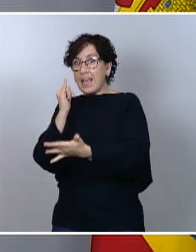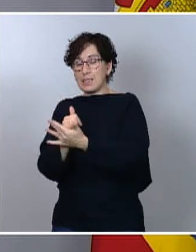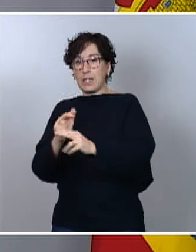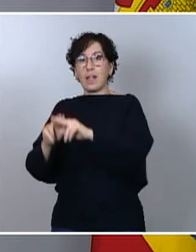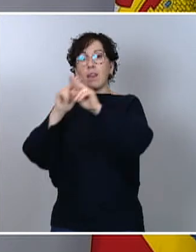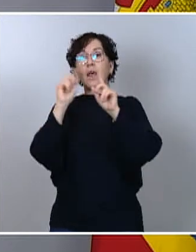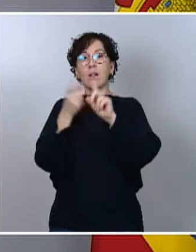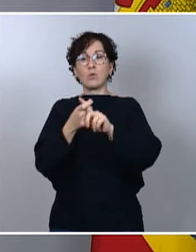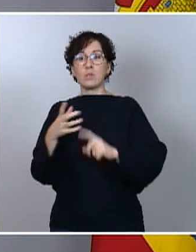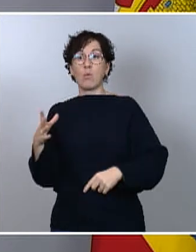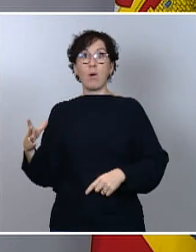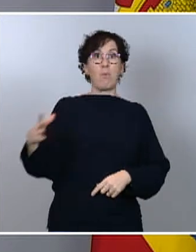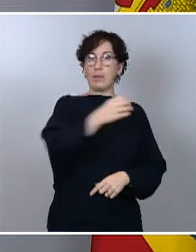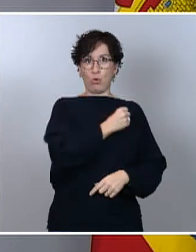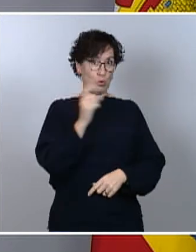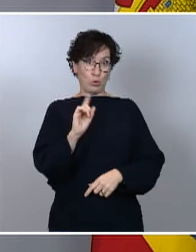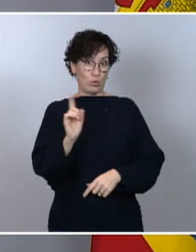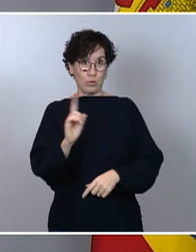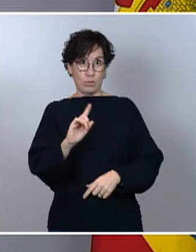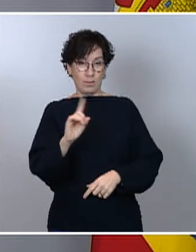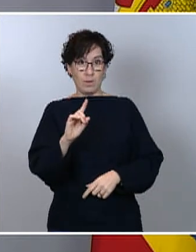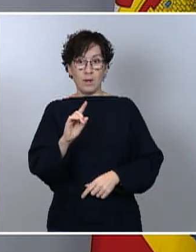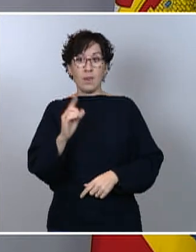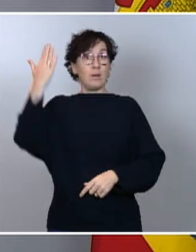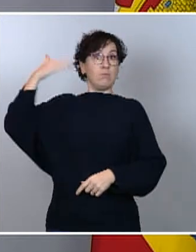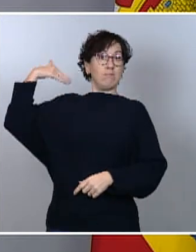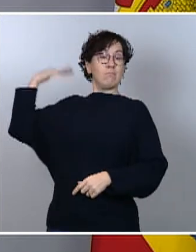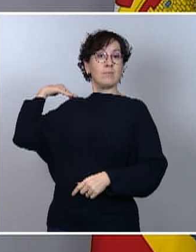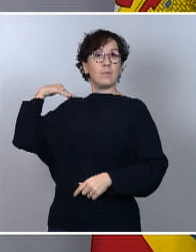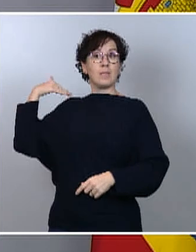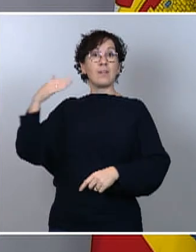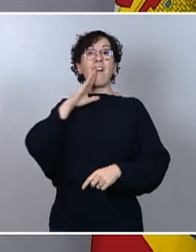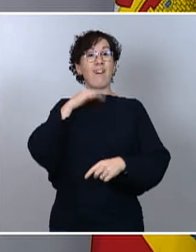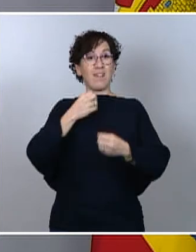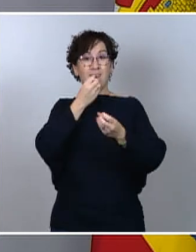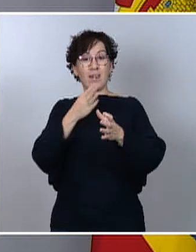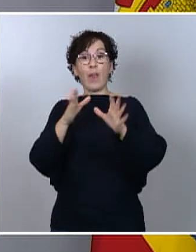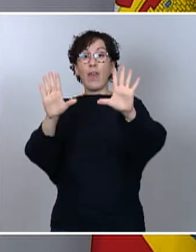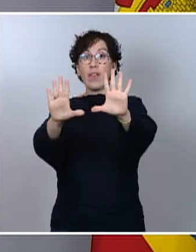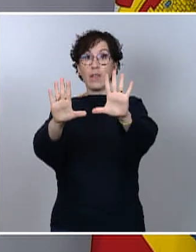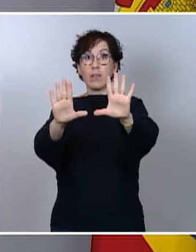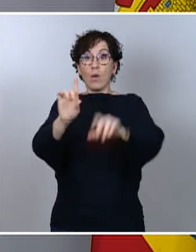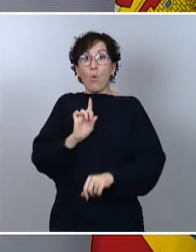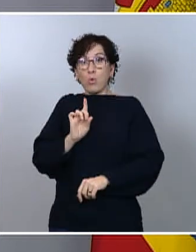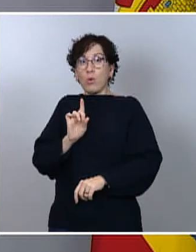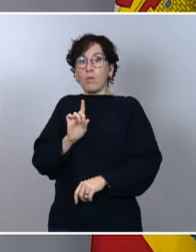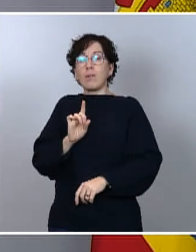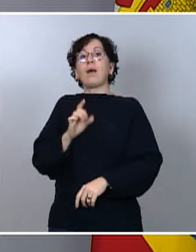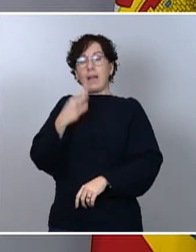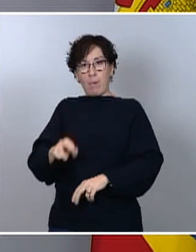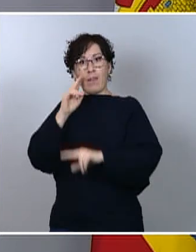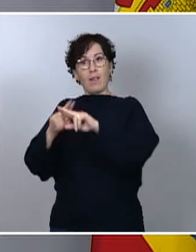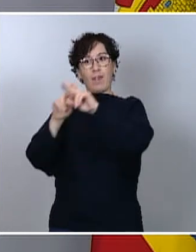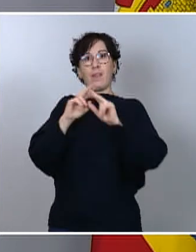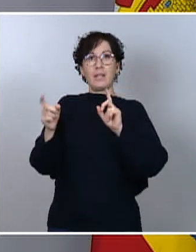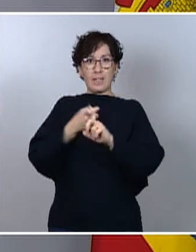acabamos de comentar, tal vez solo estábamos detectando 1 de cada 10 casos. Hemos tenido en cuenta tanto la mortalidad en casos confirmados,